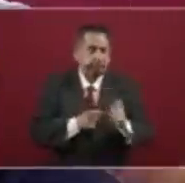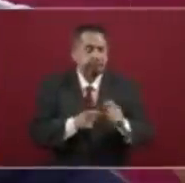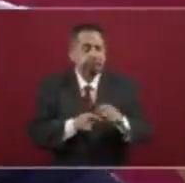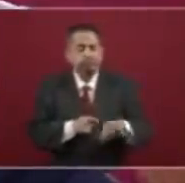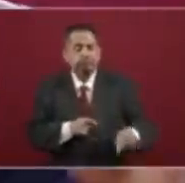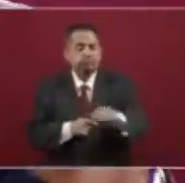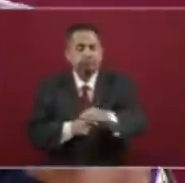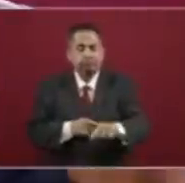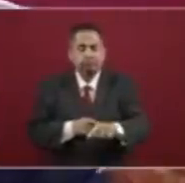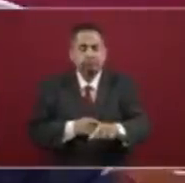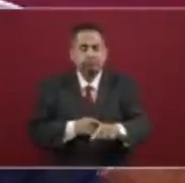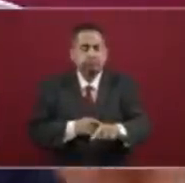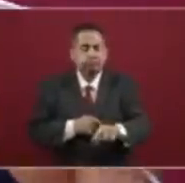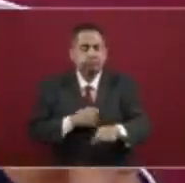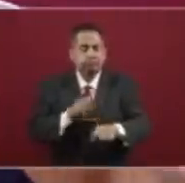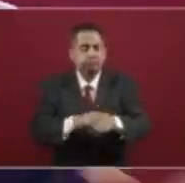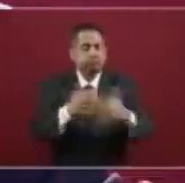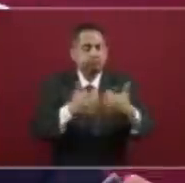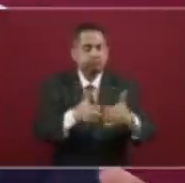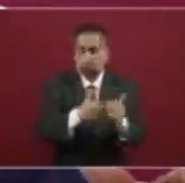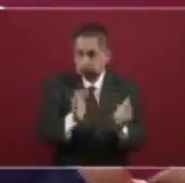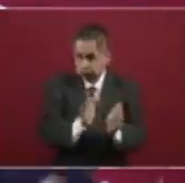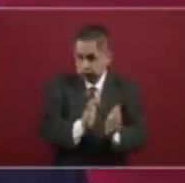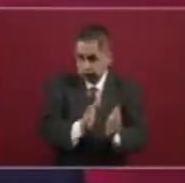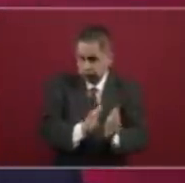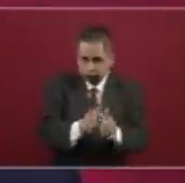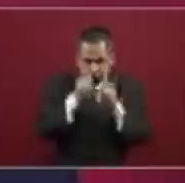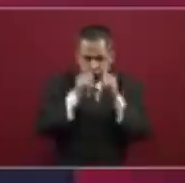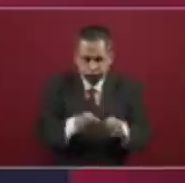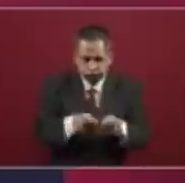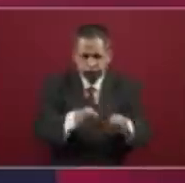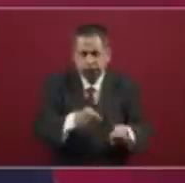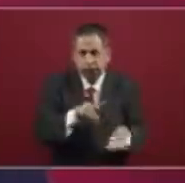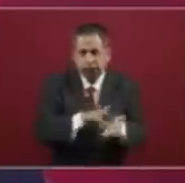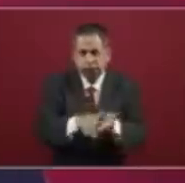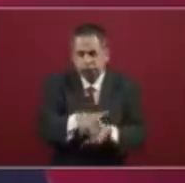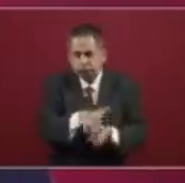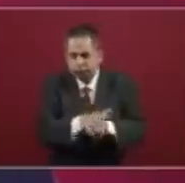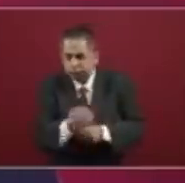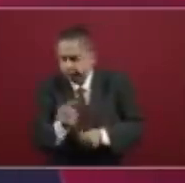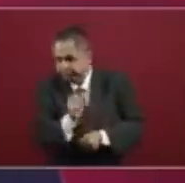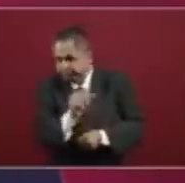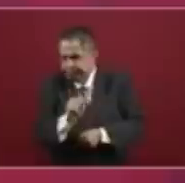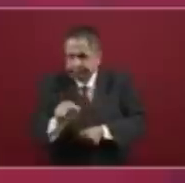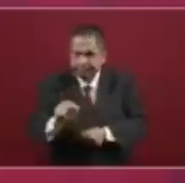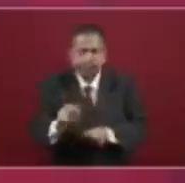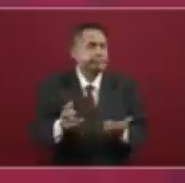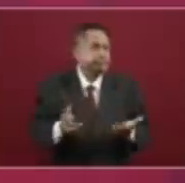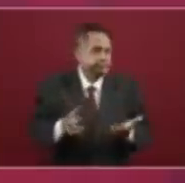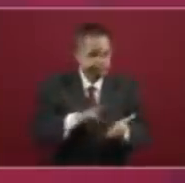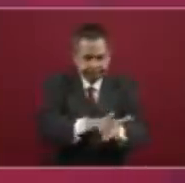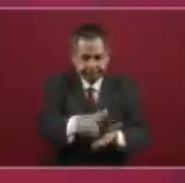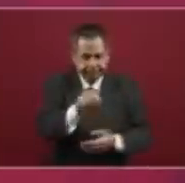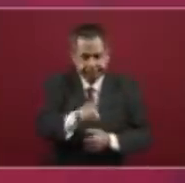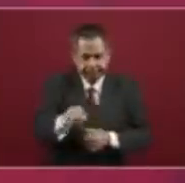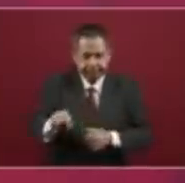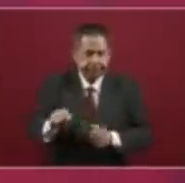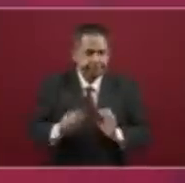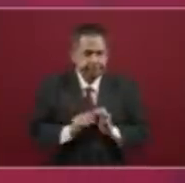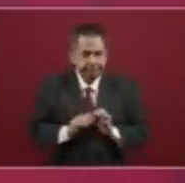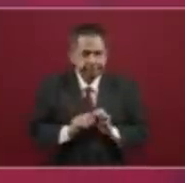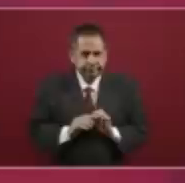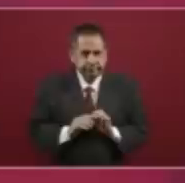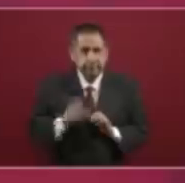los productores pequeños que necesitan el apoyo. Les